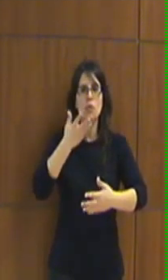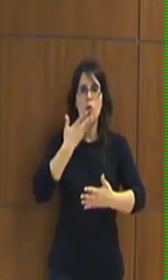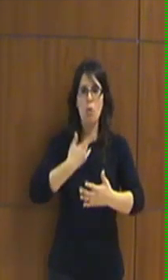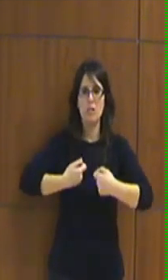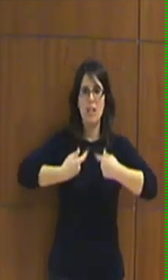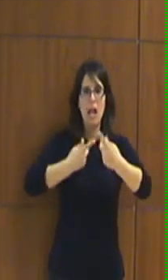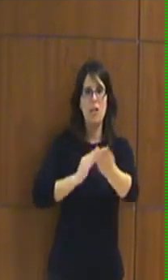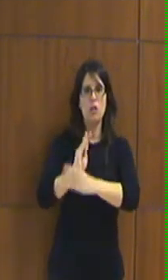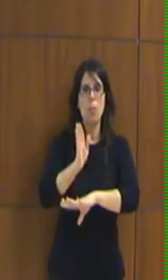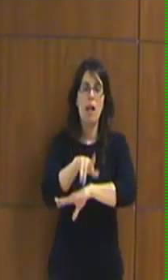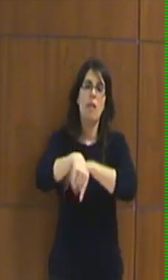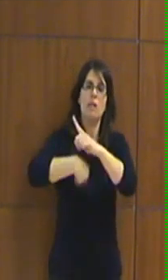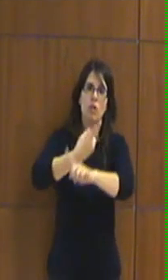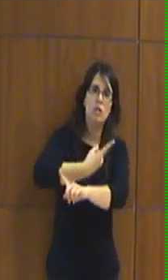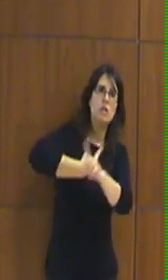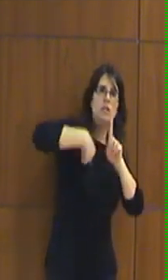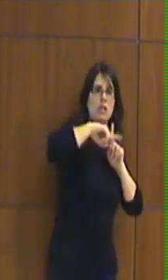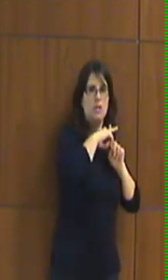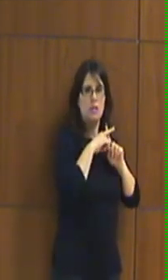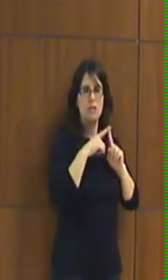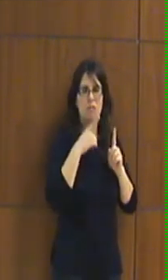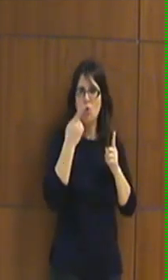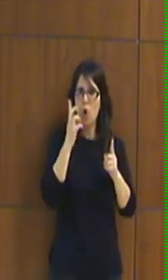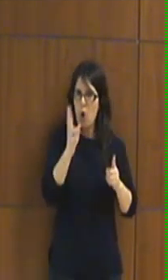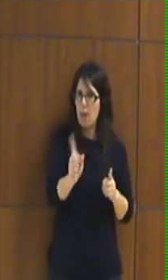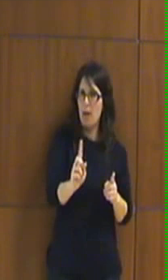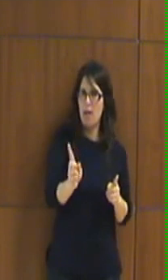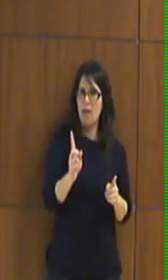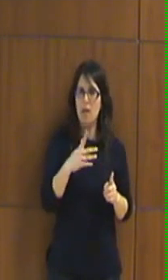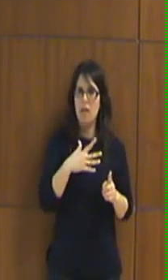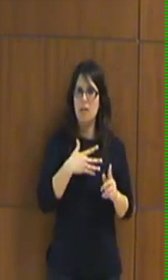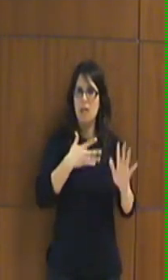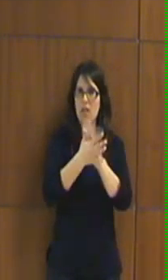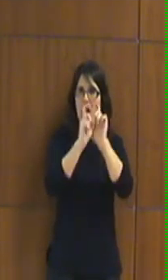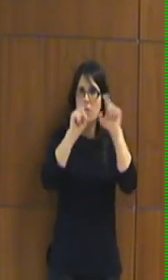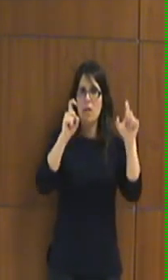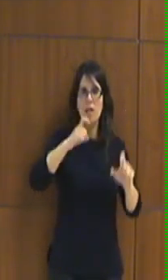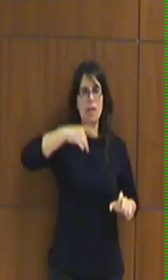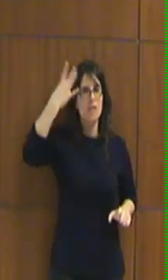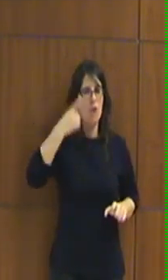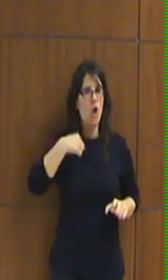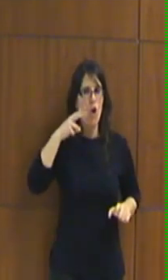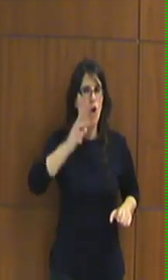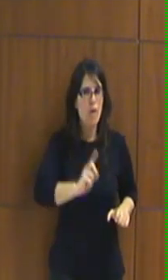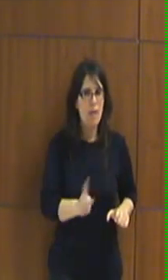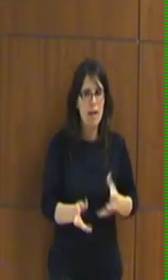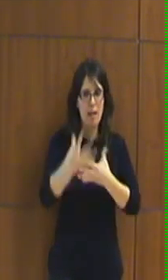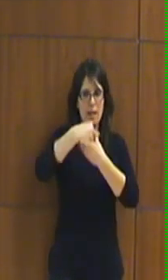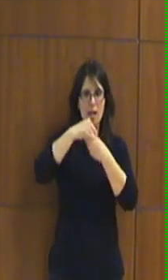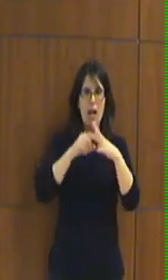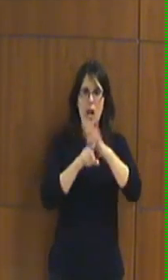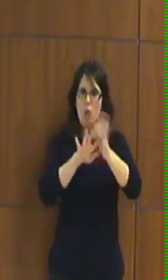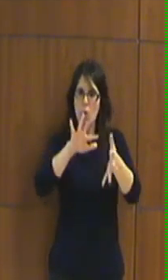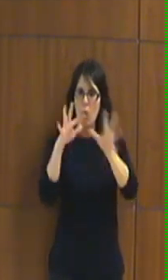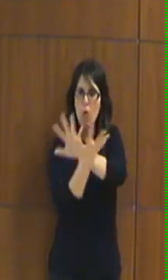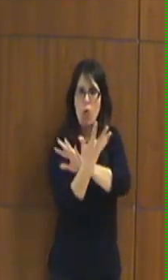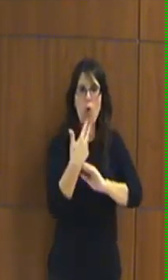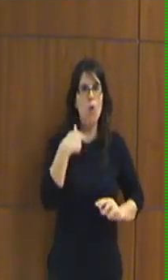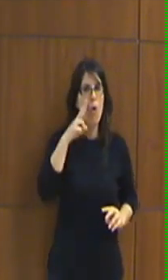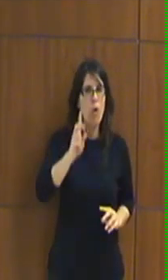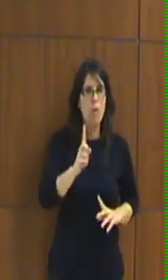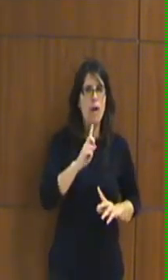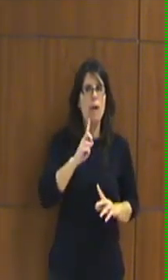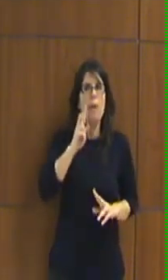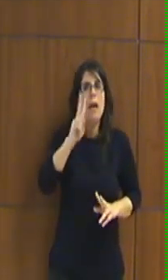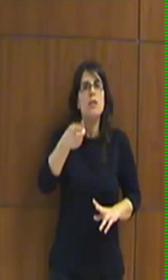posterior como cualquier tipo de inversión. O sea, abrir una empresa, un emprendedurismo, el incorporar, el evolucionar en cualquier entidad significa